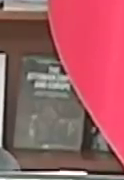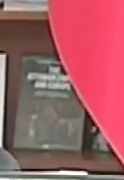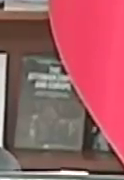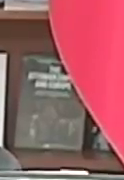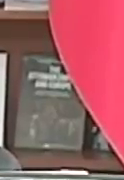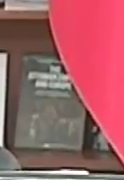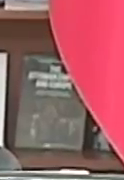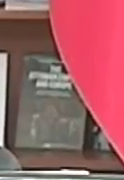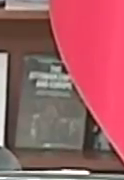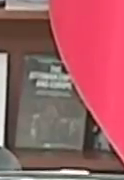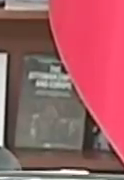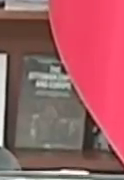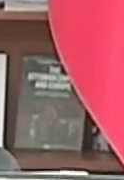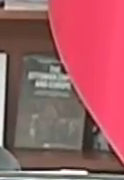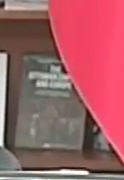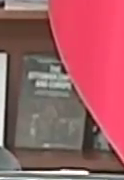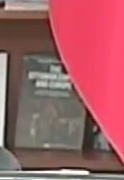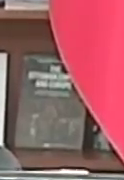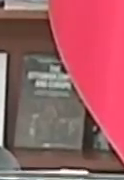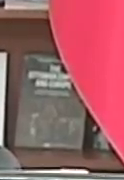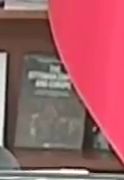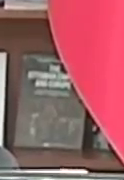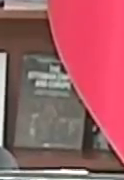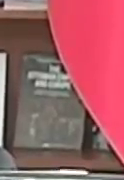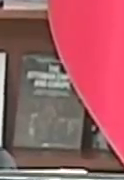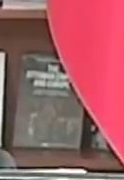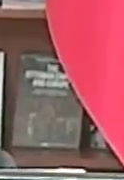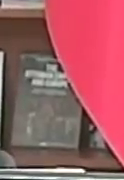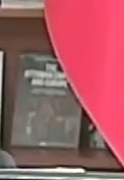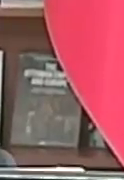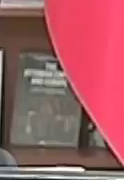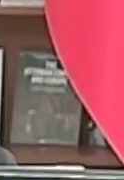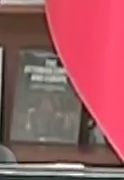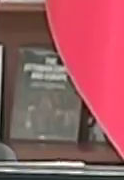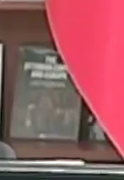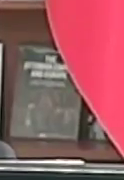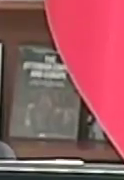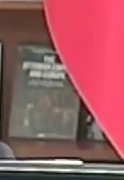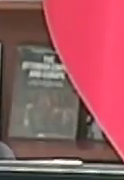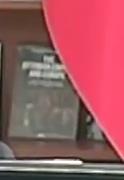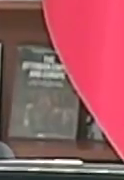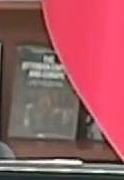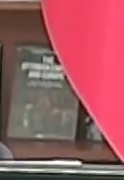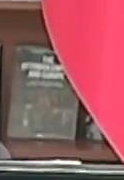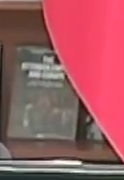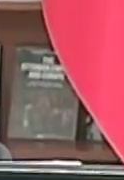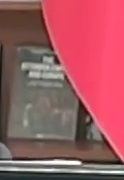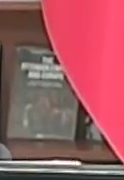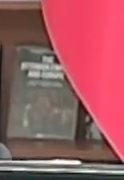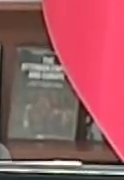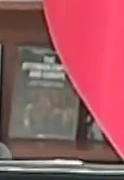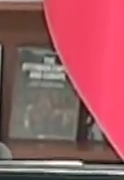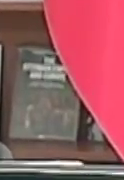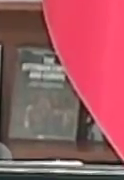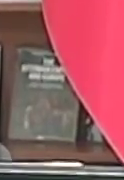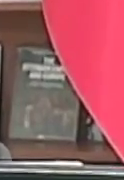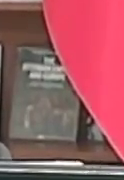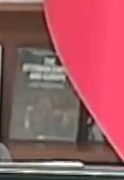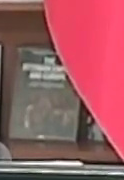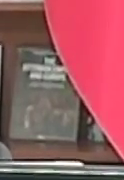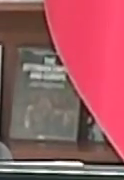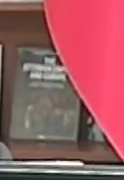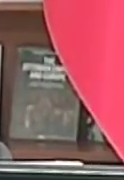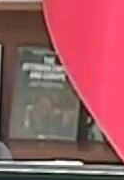del 19 de abril de 1810, los del 5 de julio de 1811. Y en estos espacios el